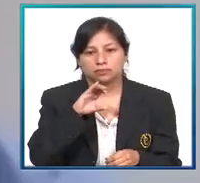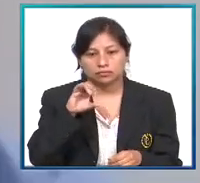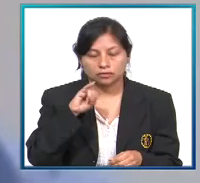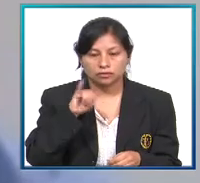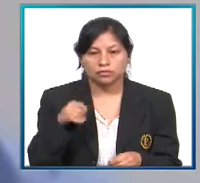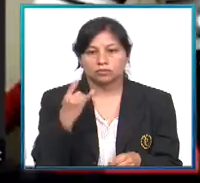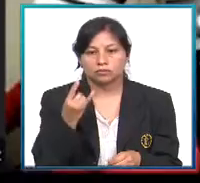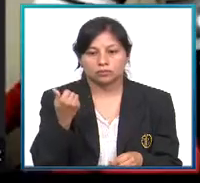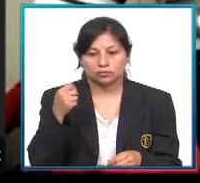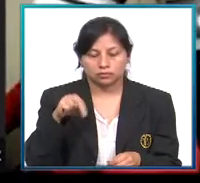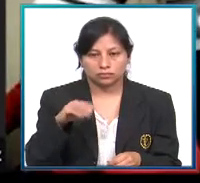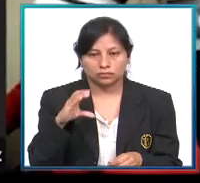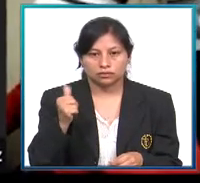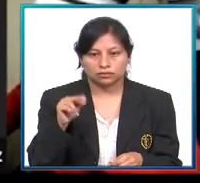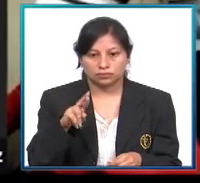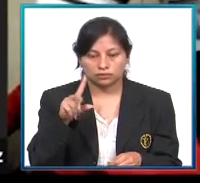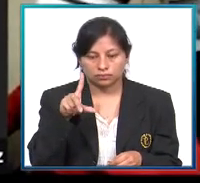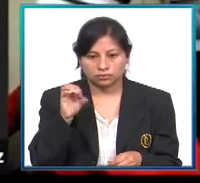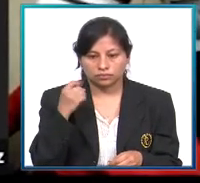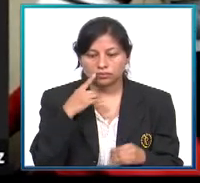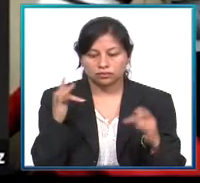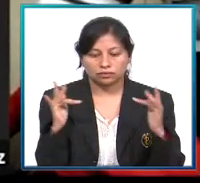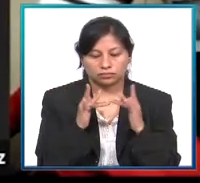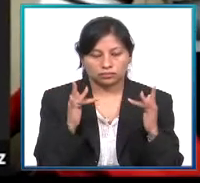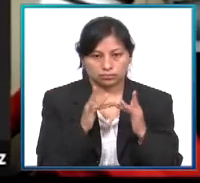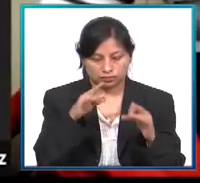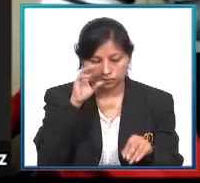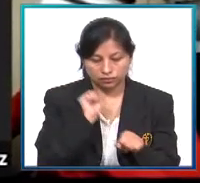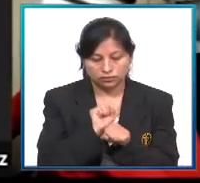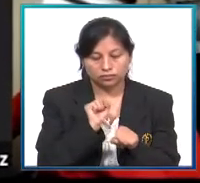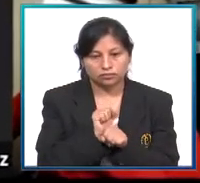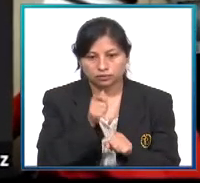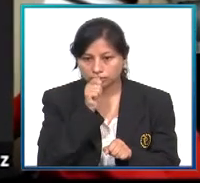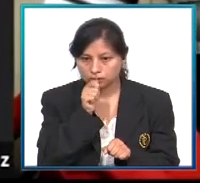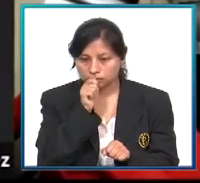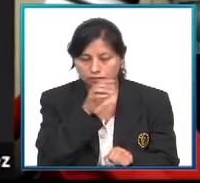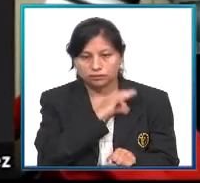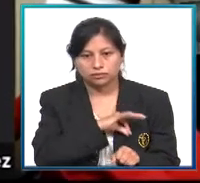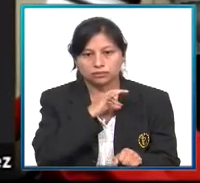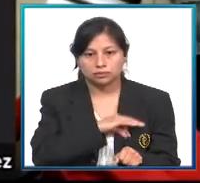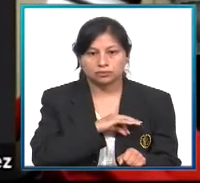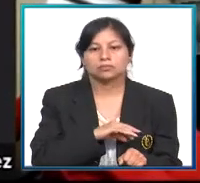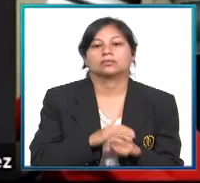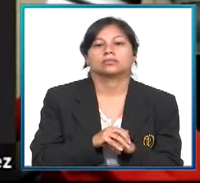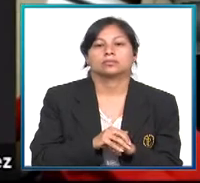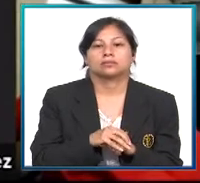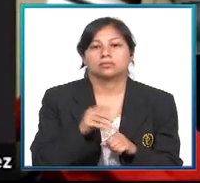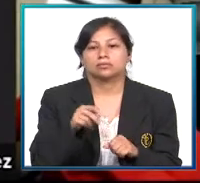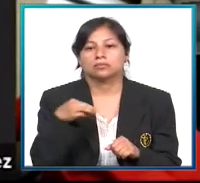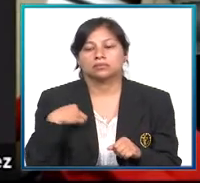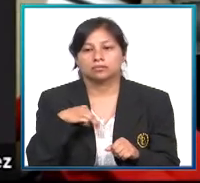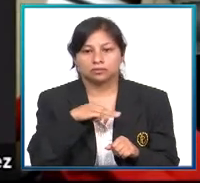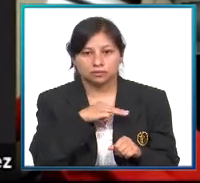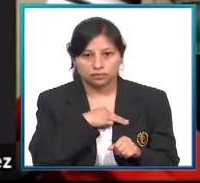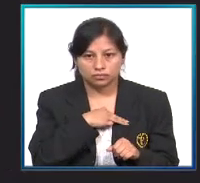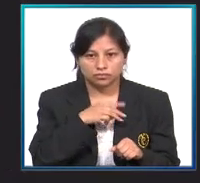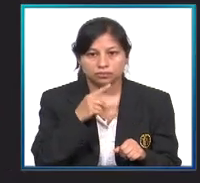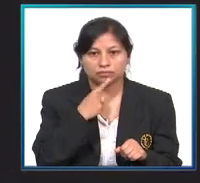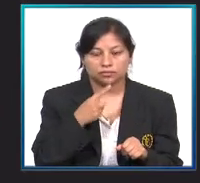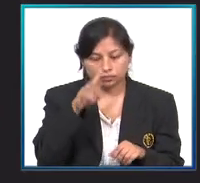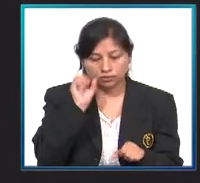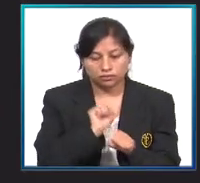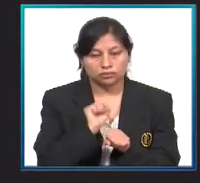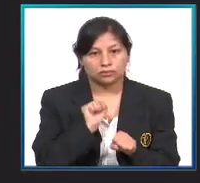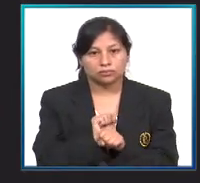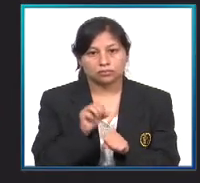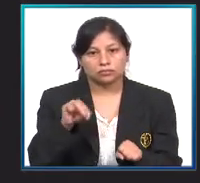Carlos Rivera, se reunió de forma virtual con el ministro de Trabajo y Previsión Social, Rafael Rodríguez, y la viceministra de Administración de